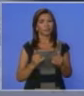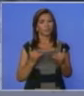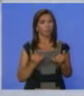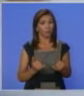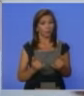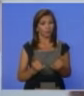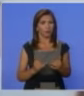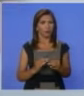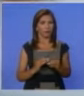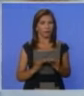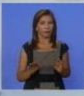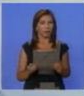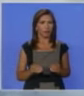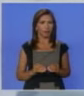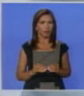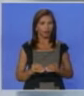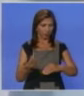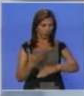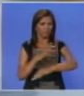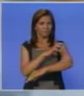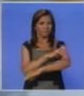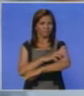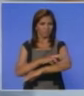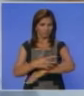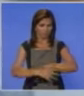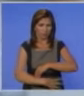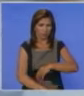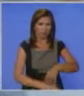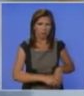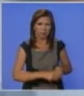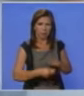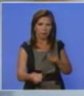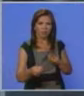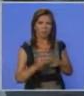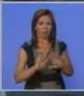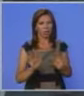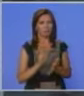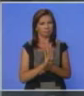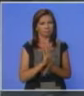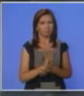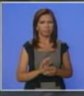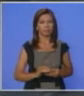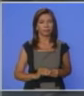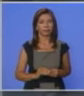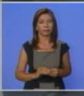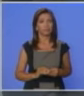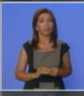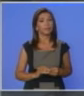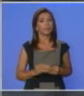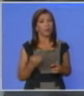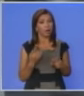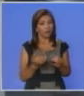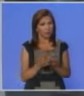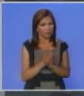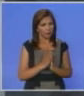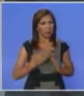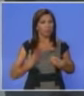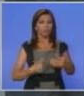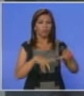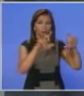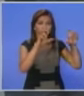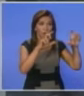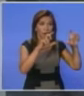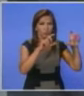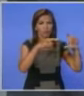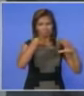ha perdido su yeso. Ya está sin yeso y se la ve estable. Muchos le han pedido que ahora él le mande esta foto para que